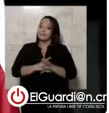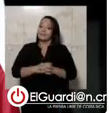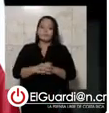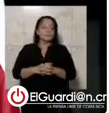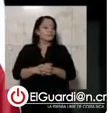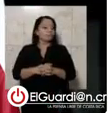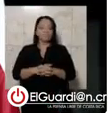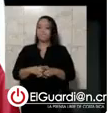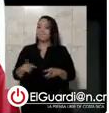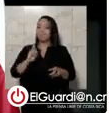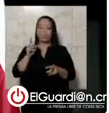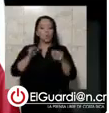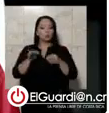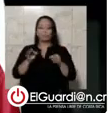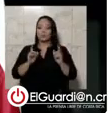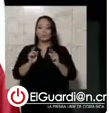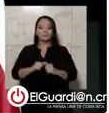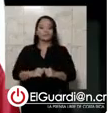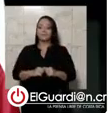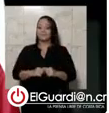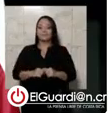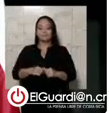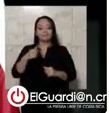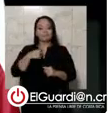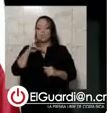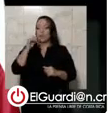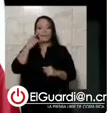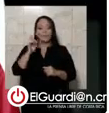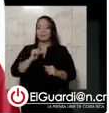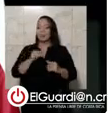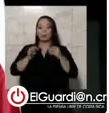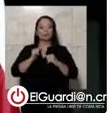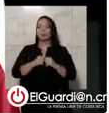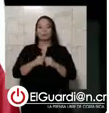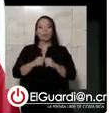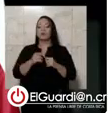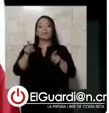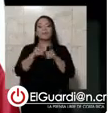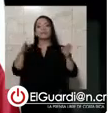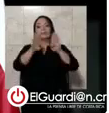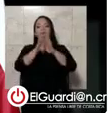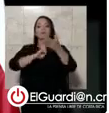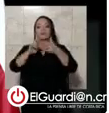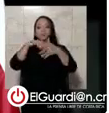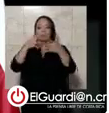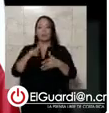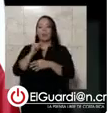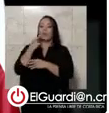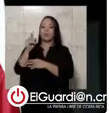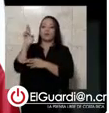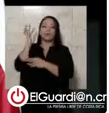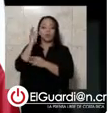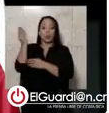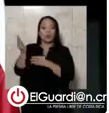No me parece justo. Y no me parece justo que le cierren la universidad a los estudiantes, como dijo la